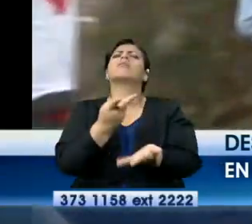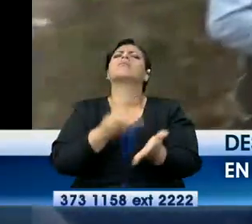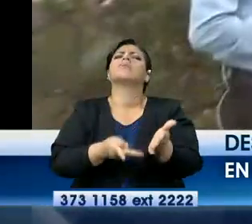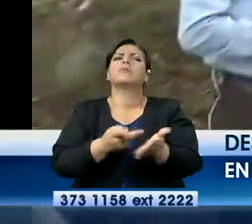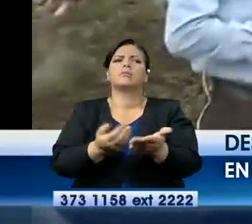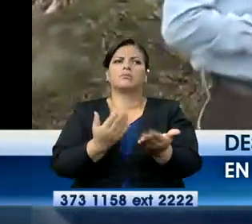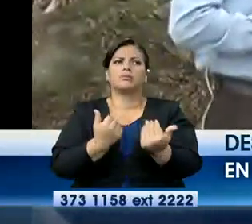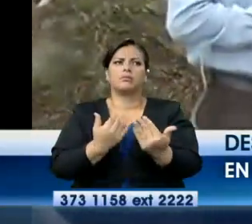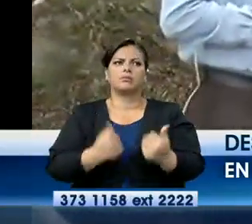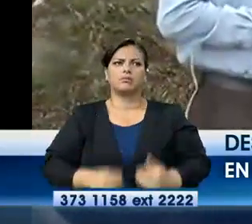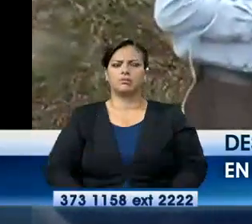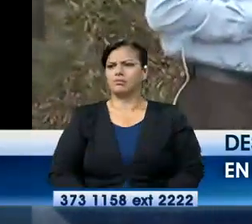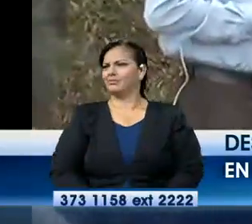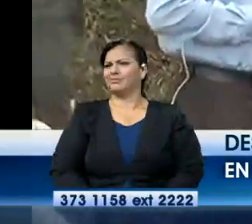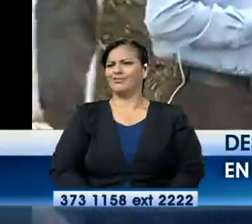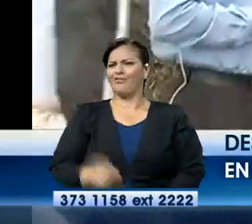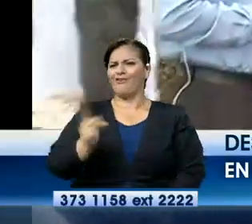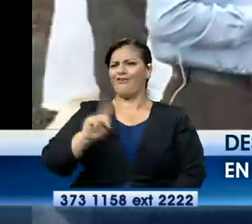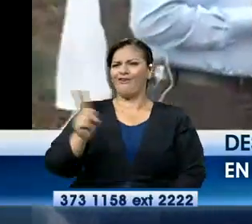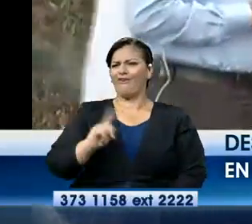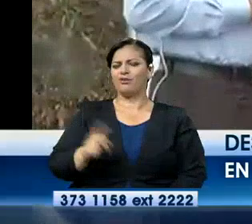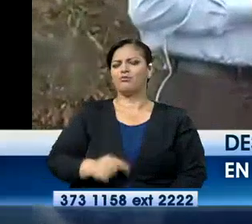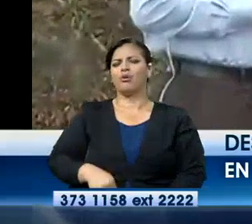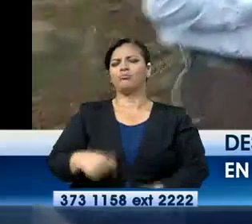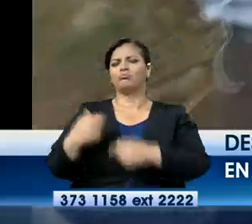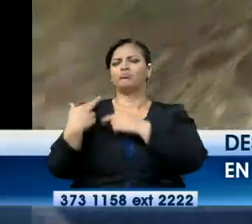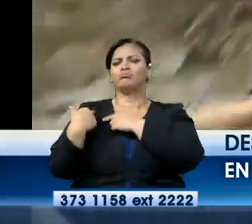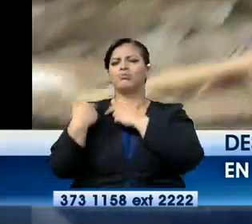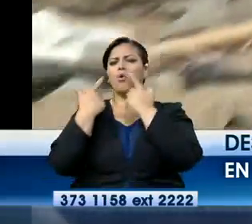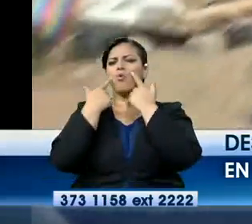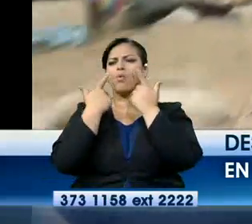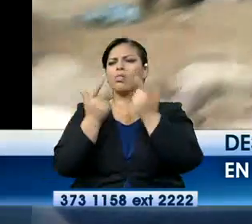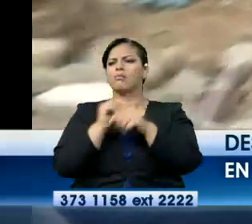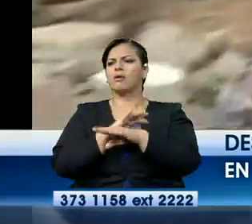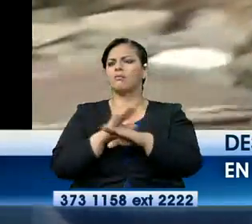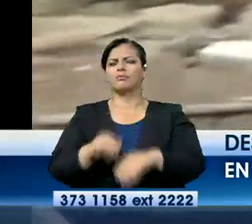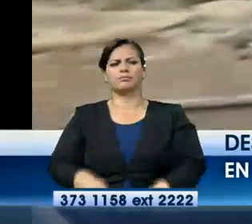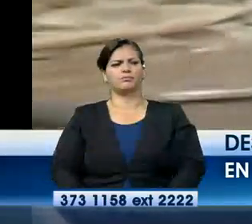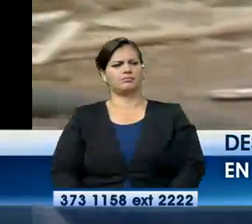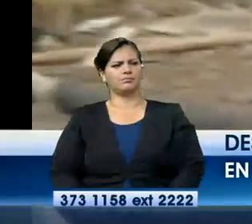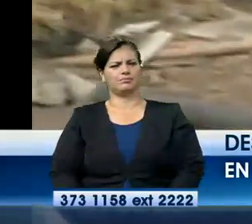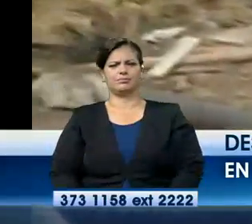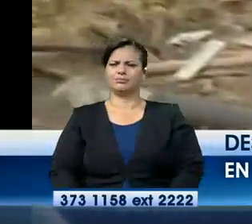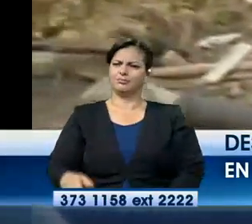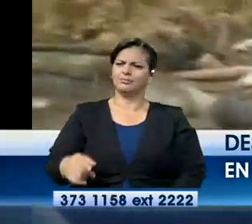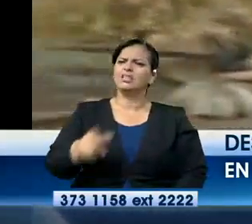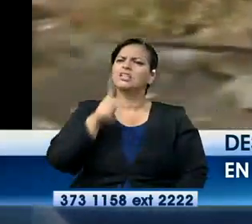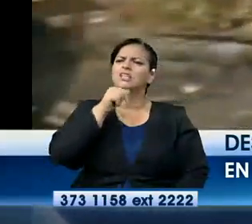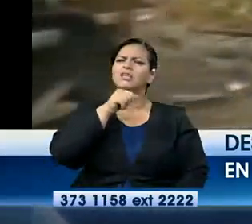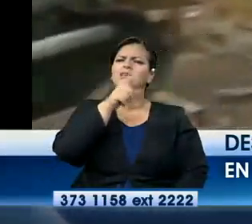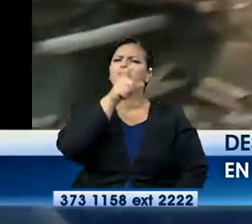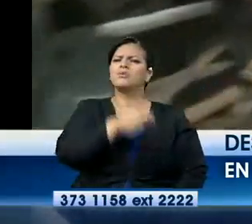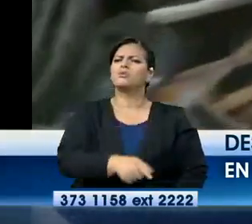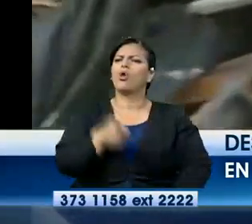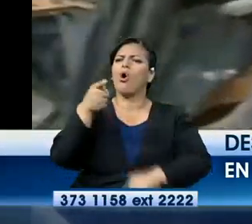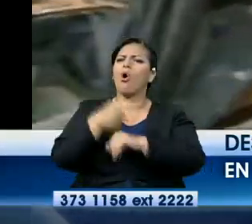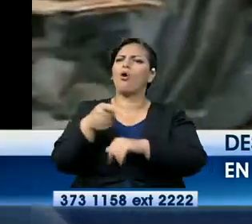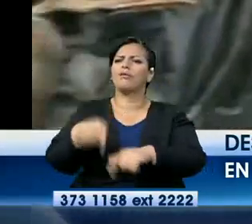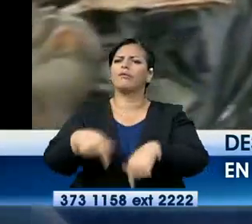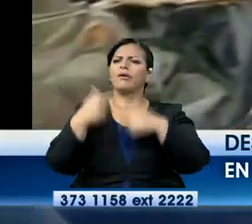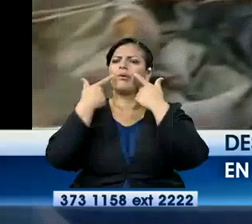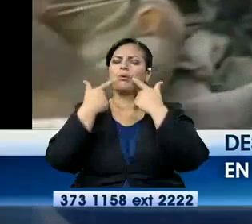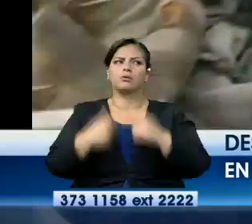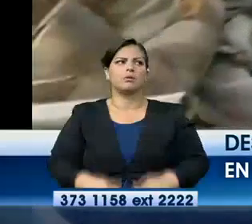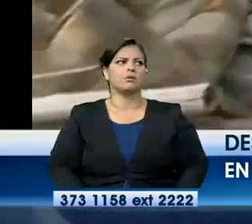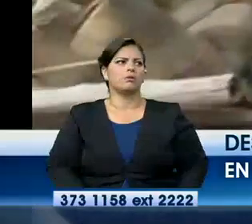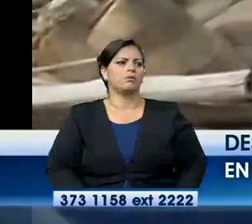no, estamos cuidando aquí nada más. Para ¿cuidar? Sí, nada más. ¿Quién les pidió que cuidaran aquí? Uno encargado, no, que cuidemos nada más, no pusemos